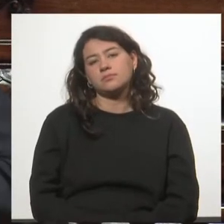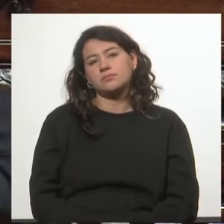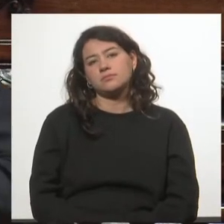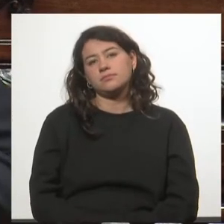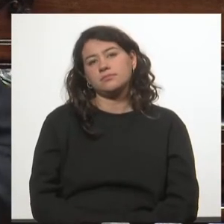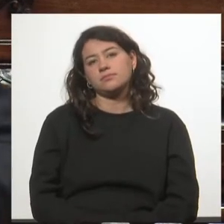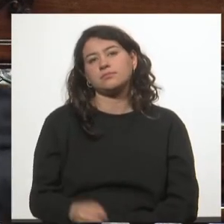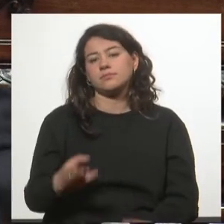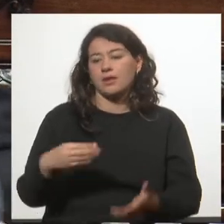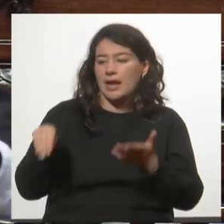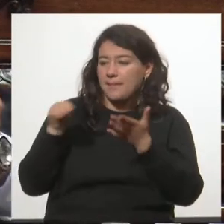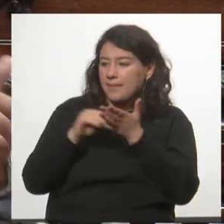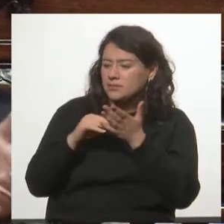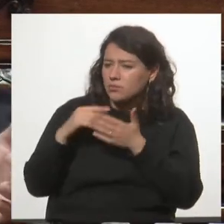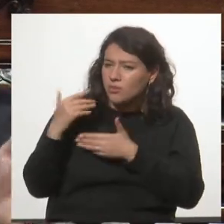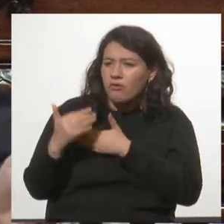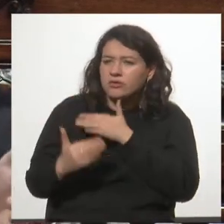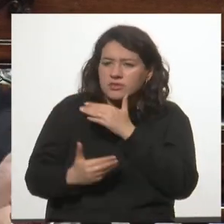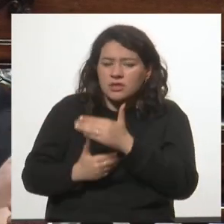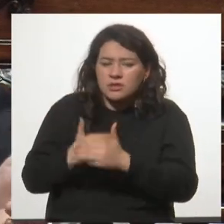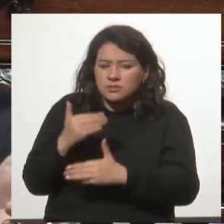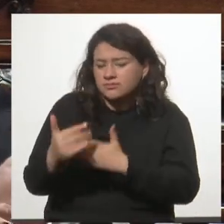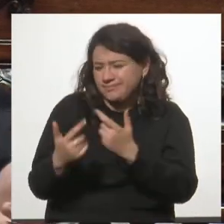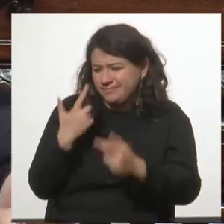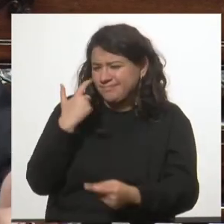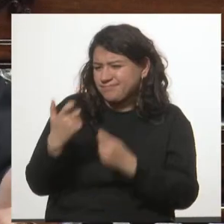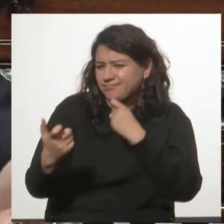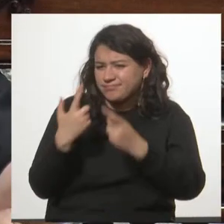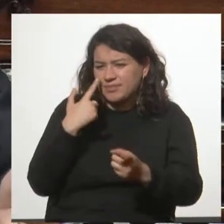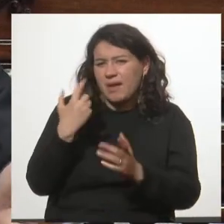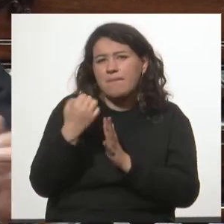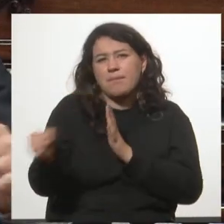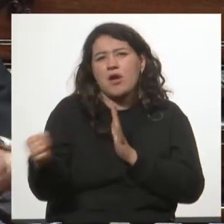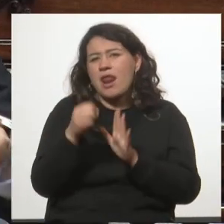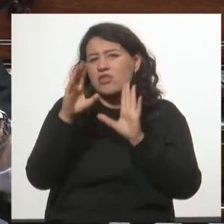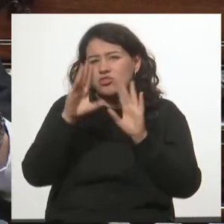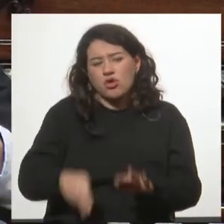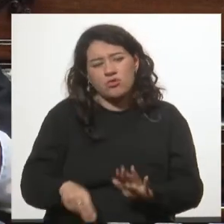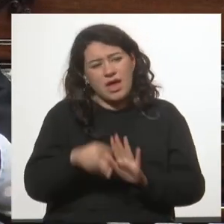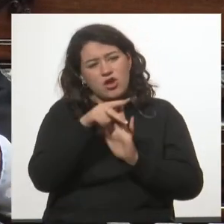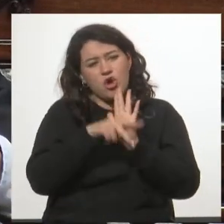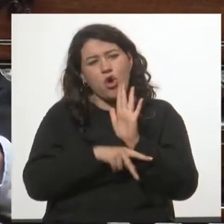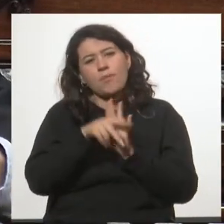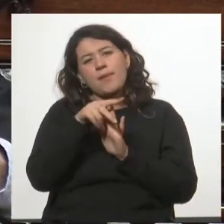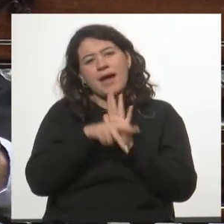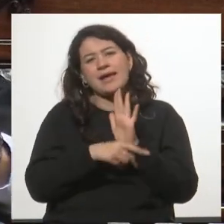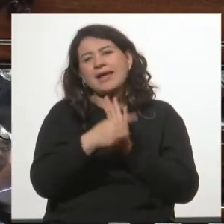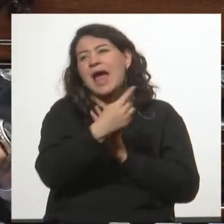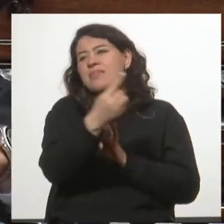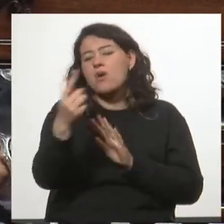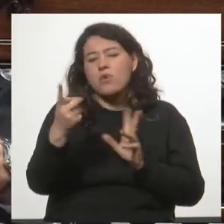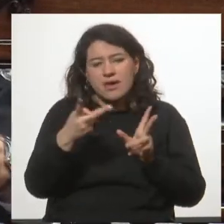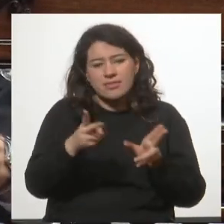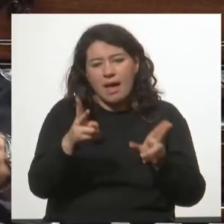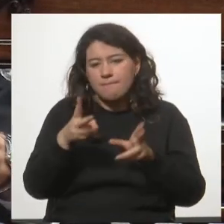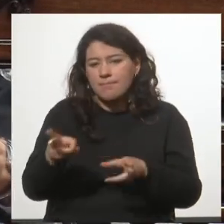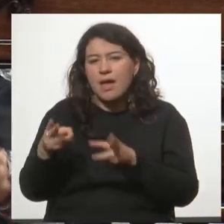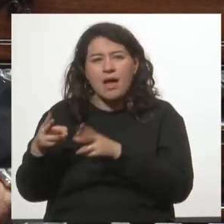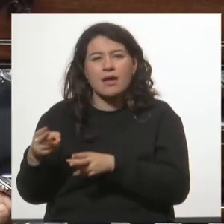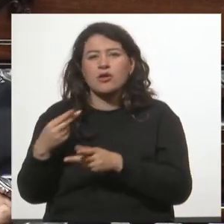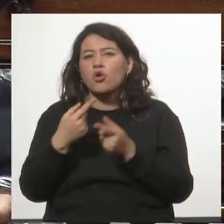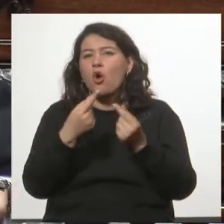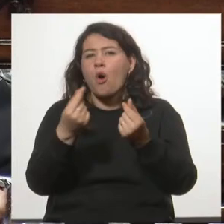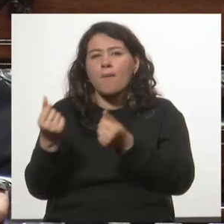además en el proceso quedó claro se violaron todas las normas se bailaron todas las normas en cada una de las etapas y en cada una de las